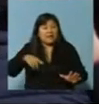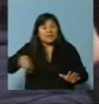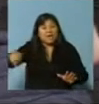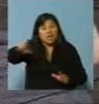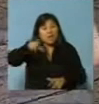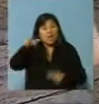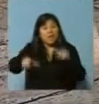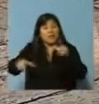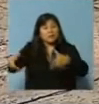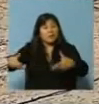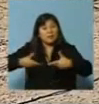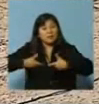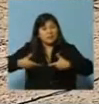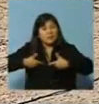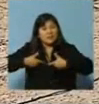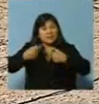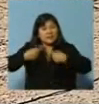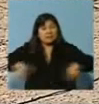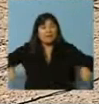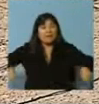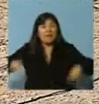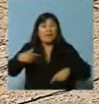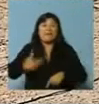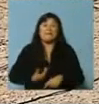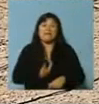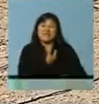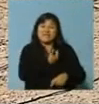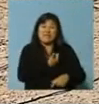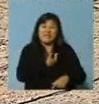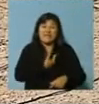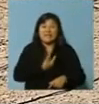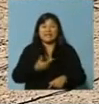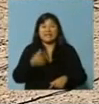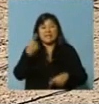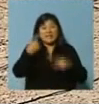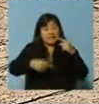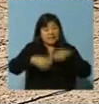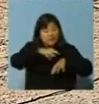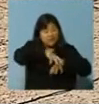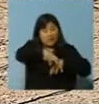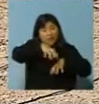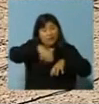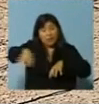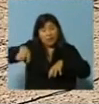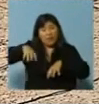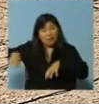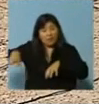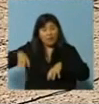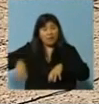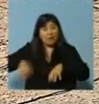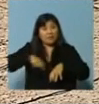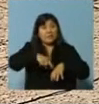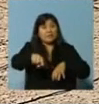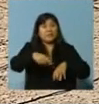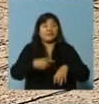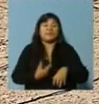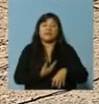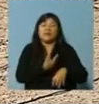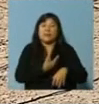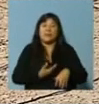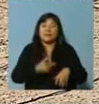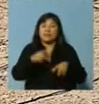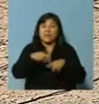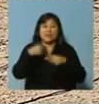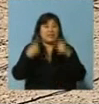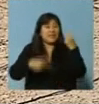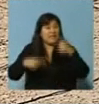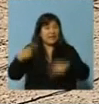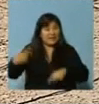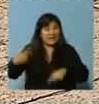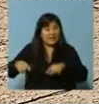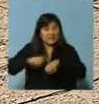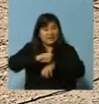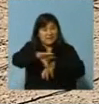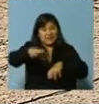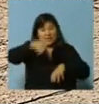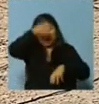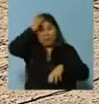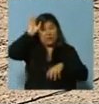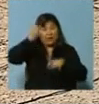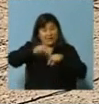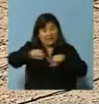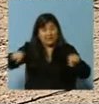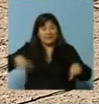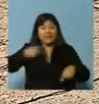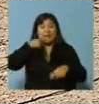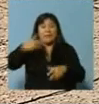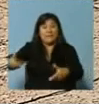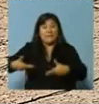reuniones, estoy con los presidentes aborígenes de las diferentes comunidades. ¿Qué, por qué la Ciénaga? Como